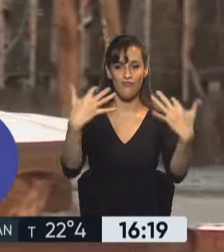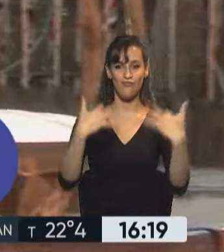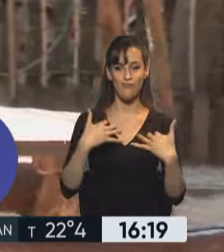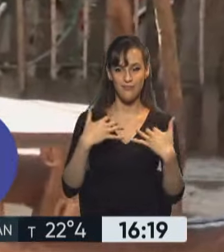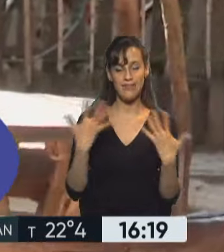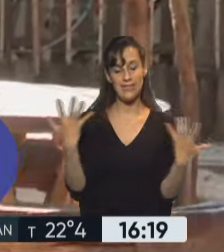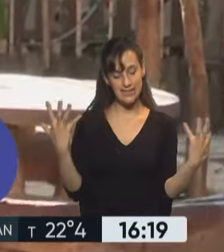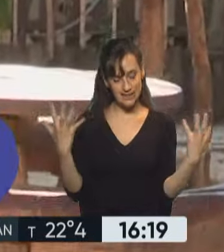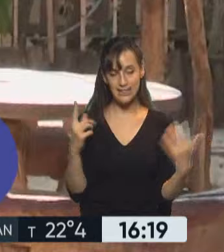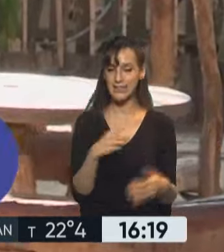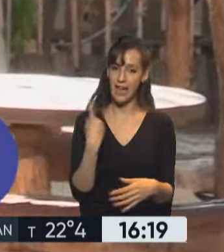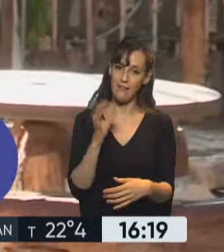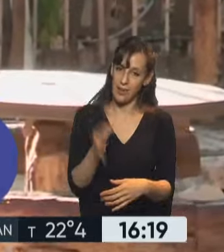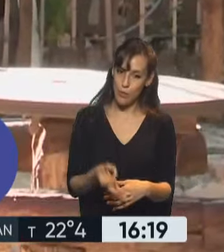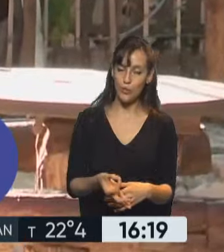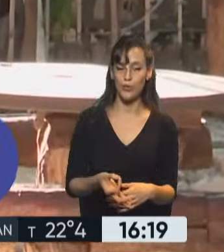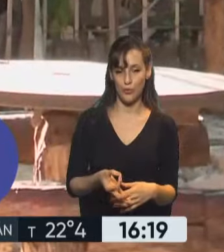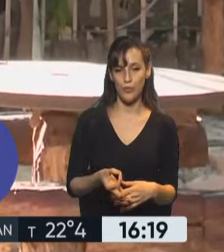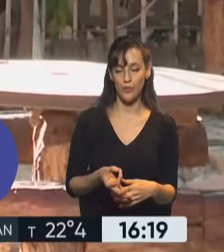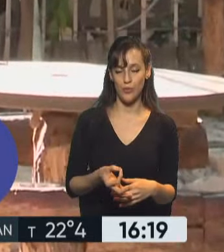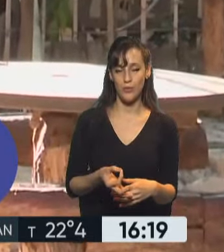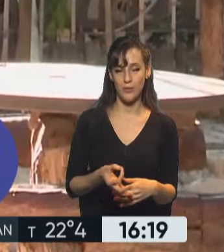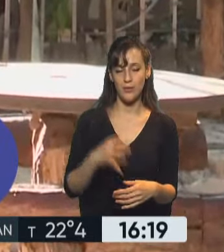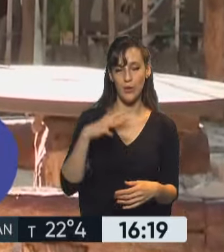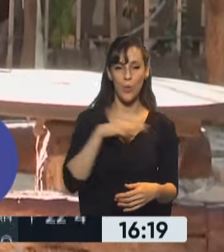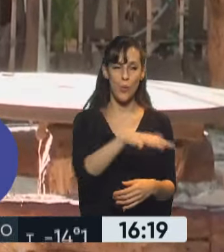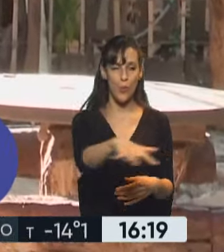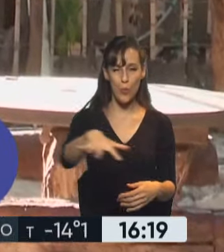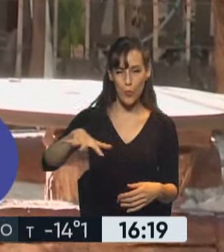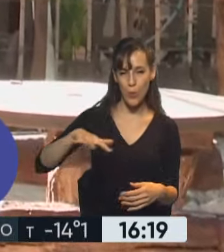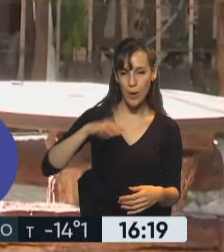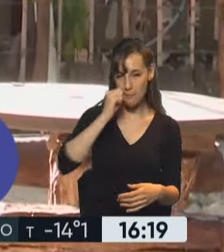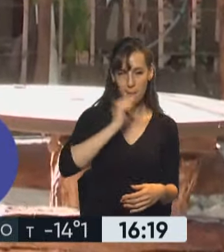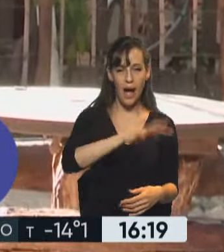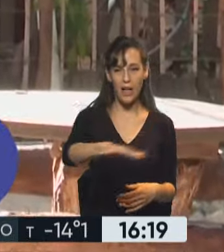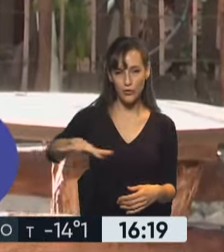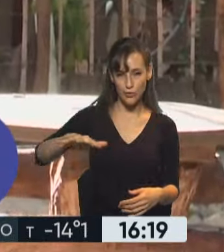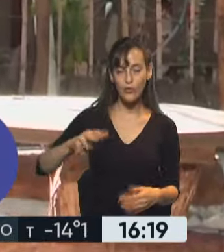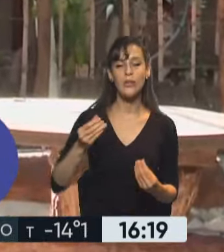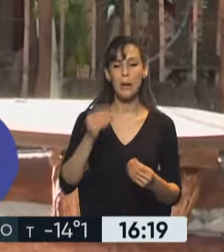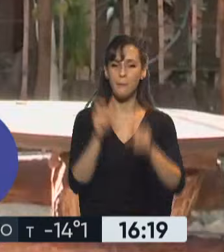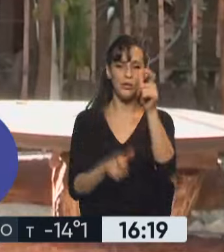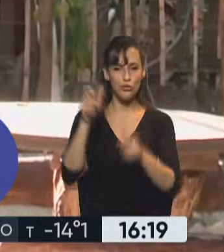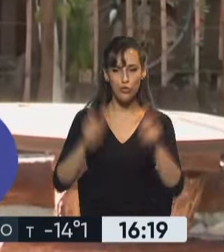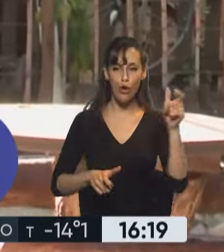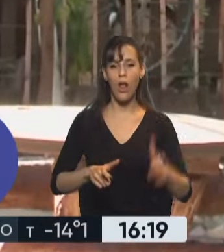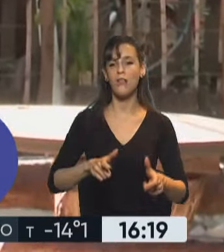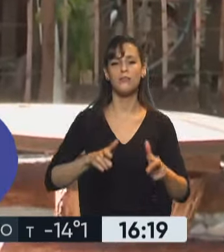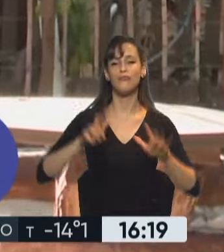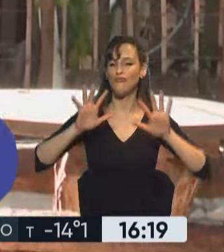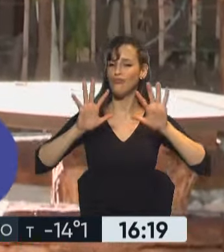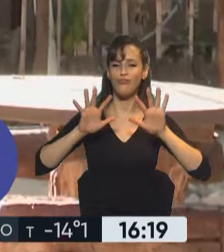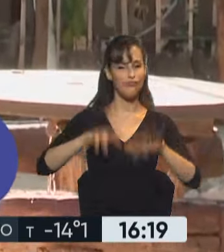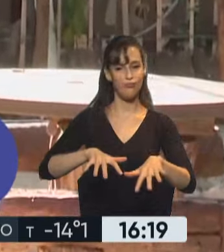nosotros sabemos que este patio tiene la virtud de que los que hacen la cultura popular es el pueblo, es la gente